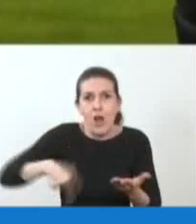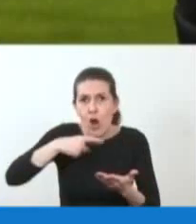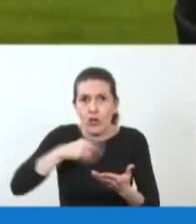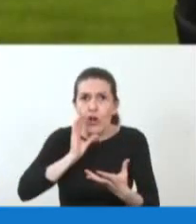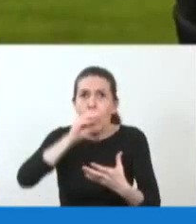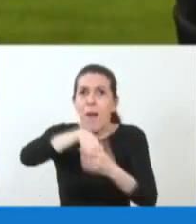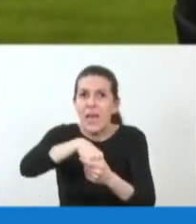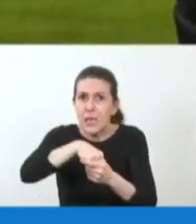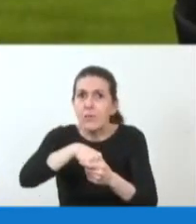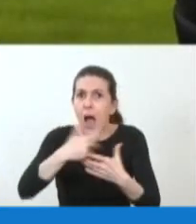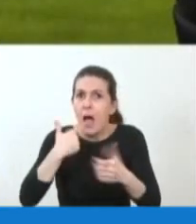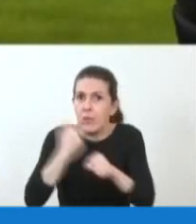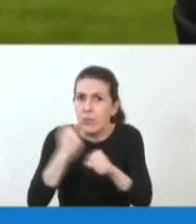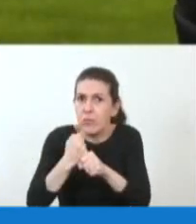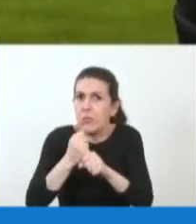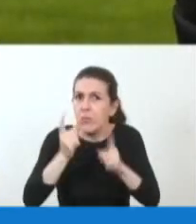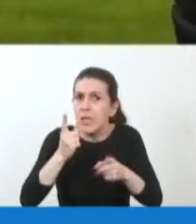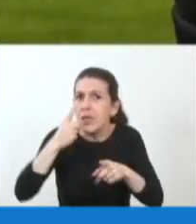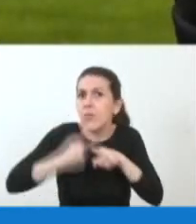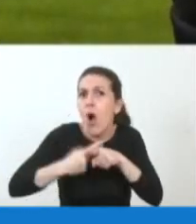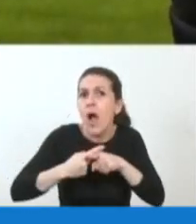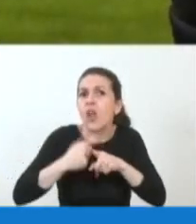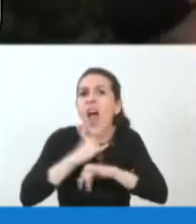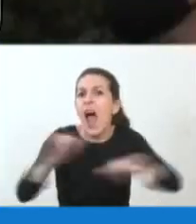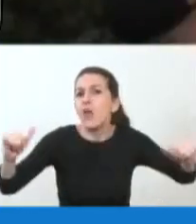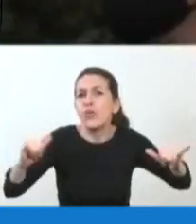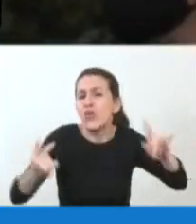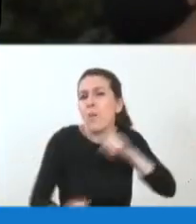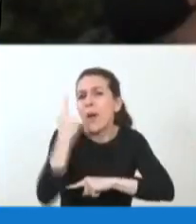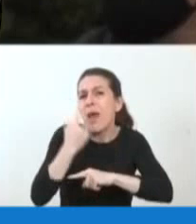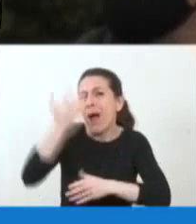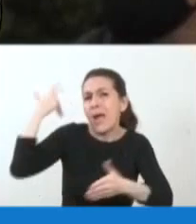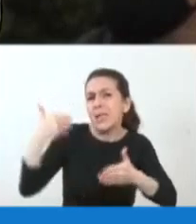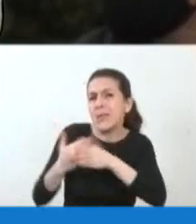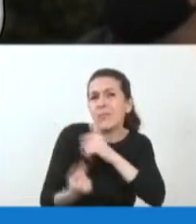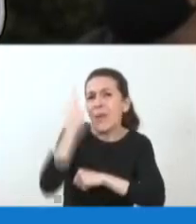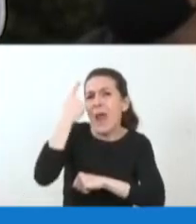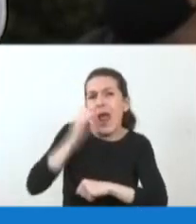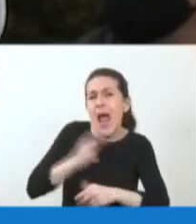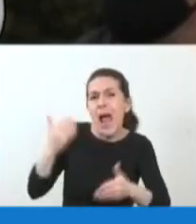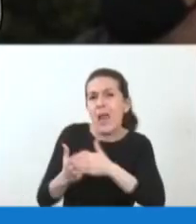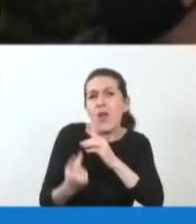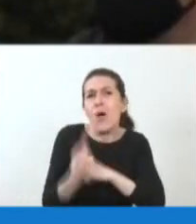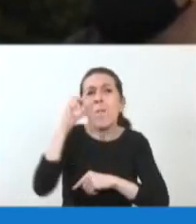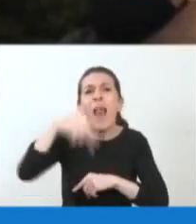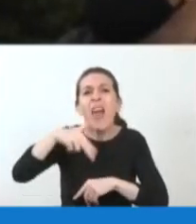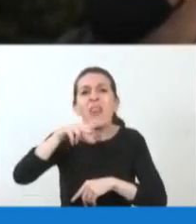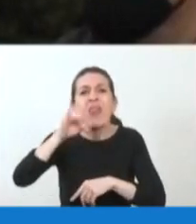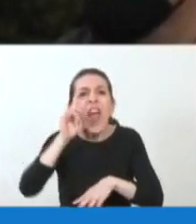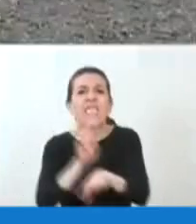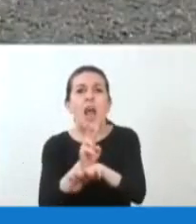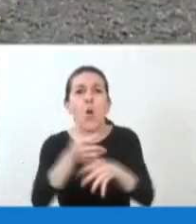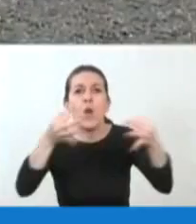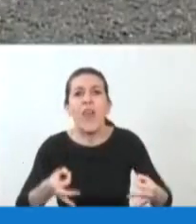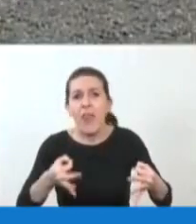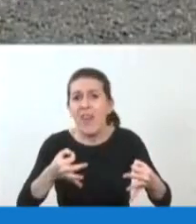activamente en este anuncio histórico de este nuevo plan de seguridad tal vez uno de los más grandes de los